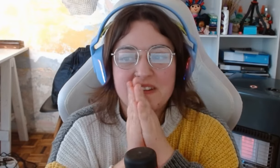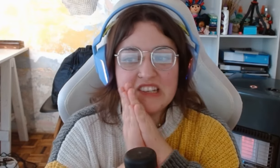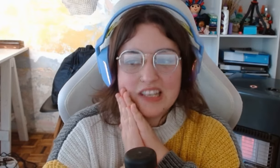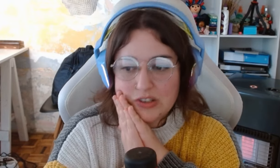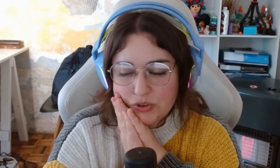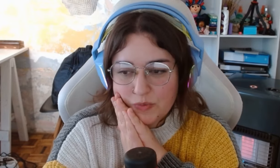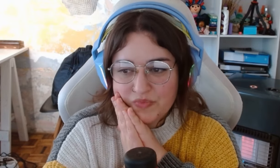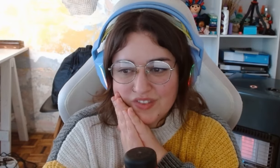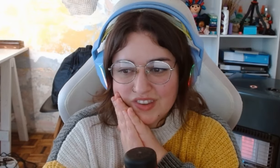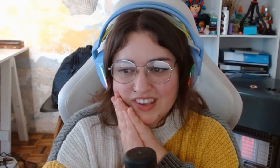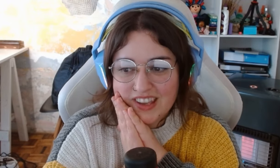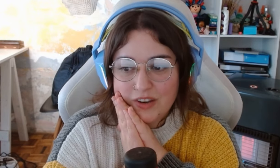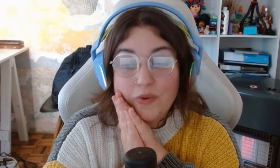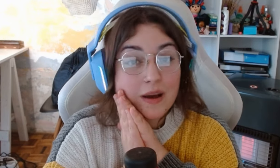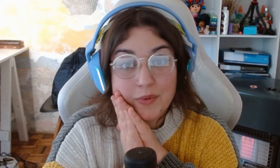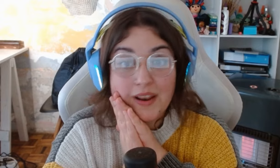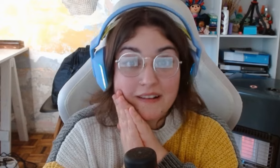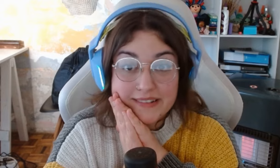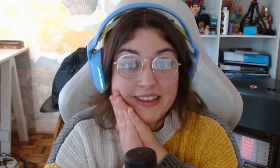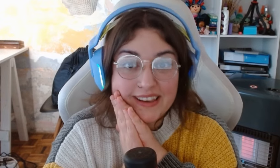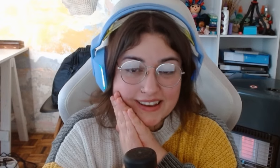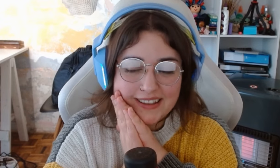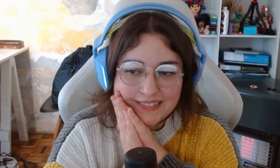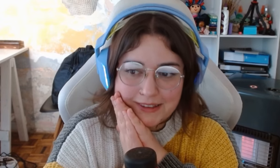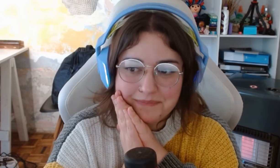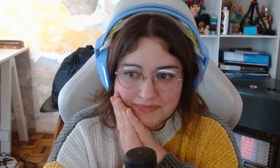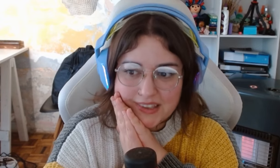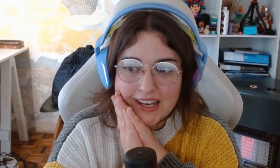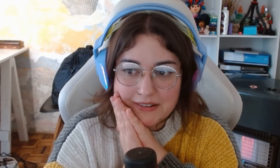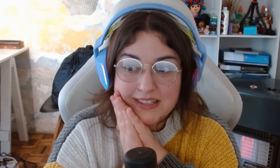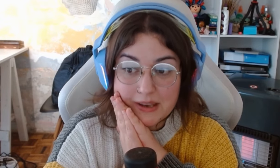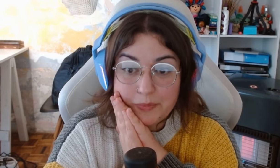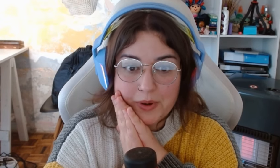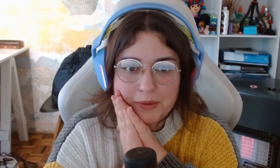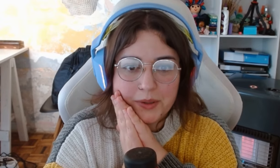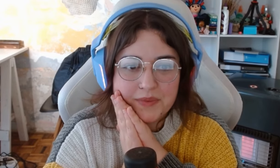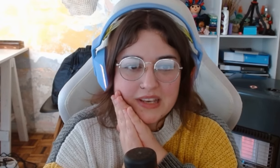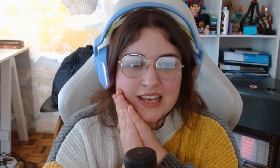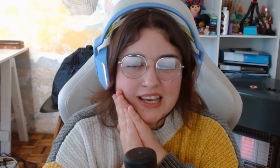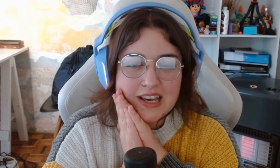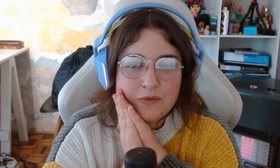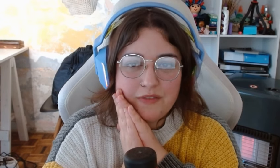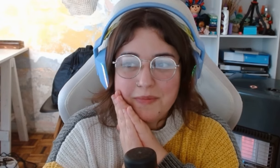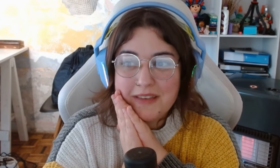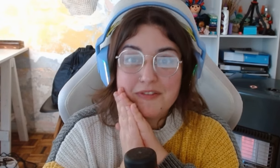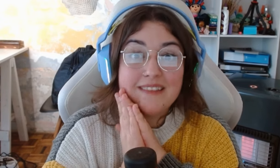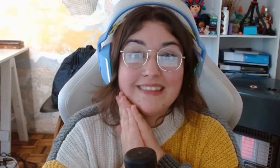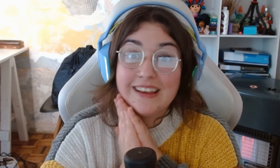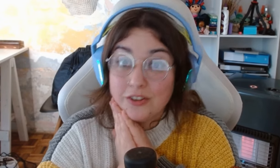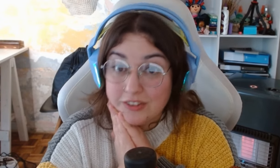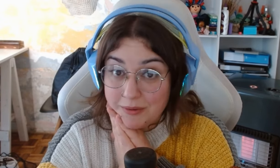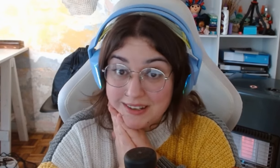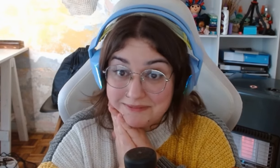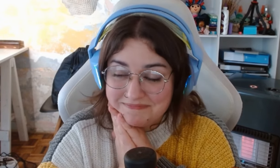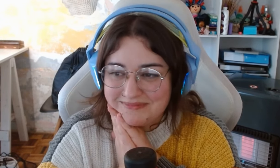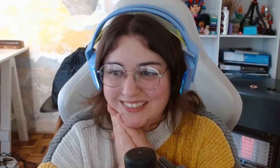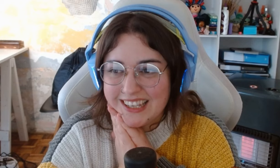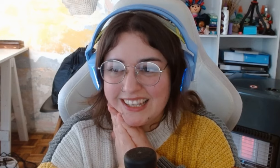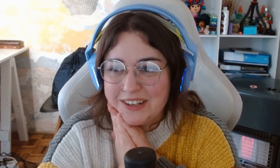Pero más allá de eso, generó un cambio en la cabeza de la gente, en la cabeza del pueblo. Una forma diferente de